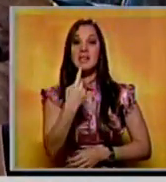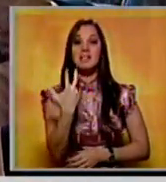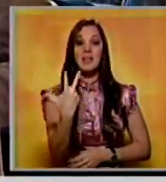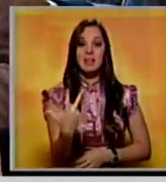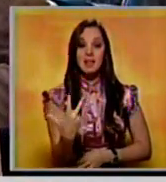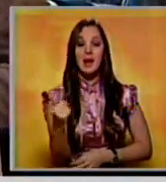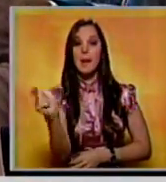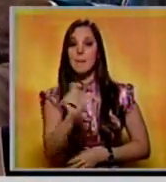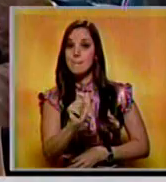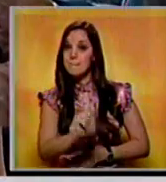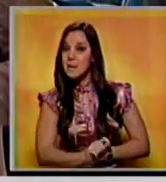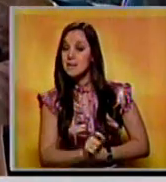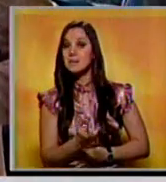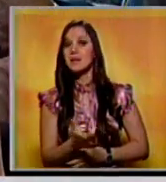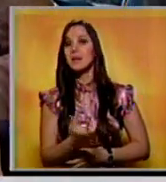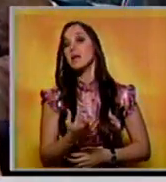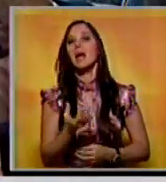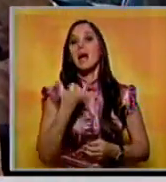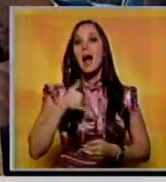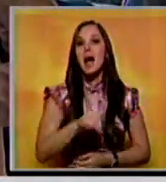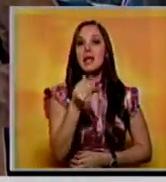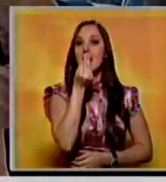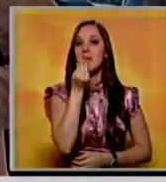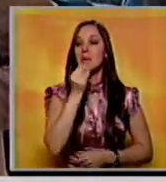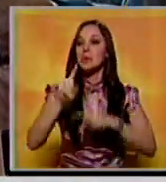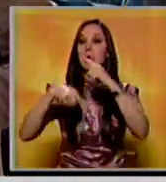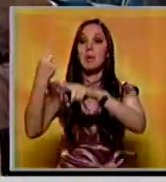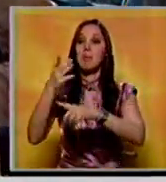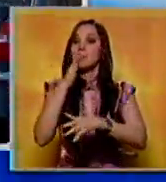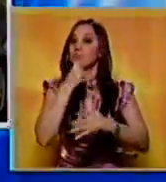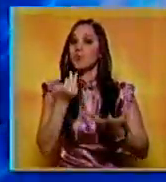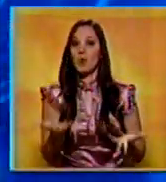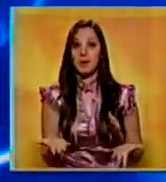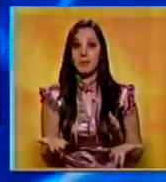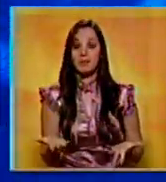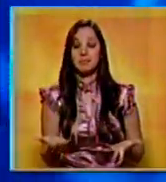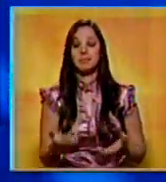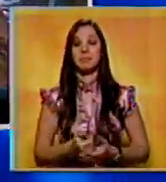3 meses de inventarios en materia de alimentos. Esta información la empleamos esta noche en nuestra emisión estelar. Adelante.